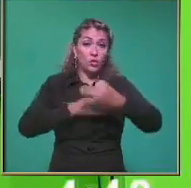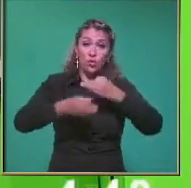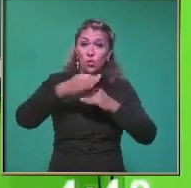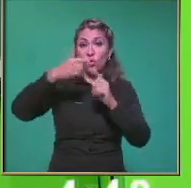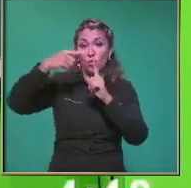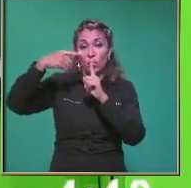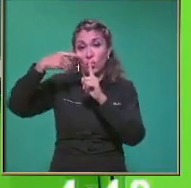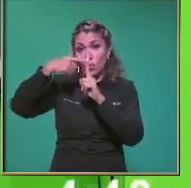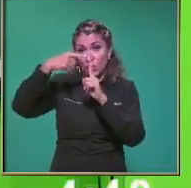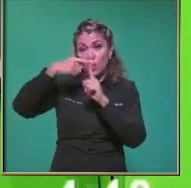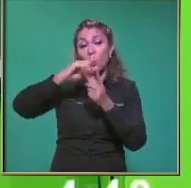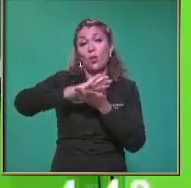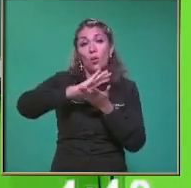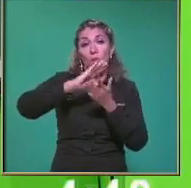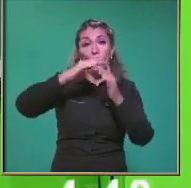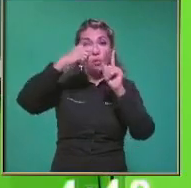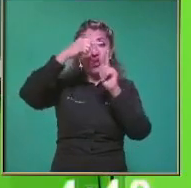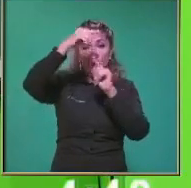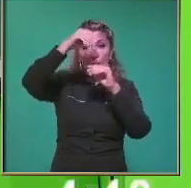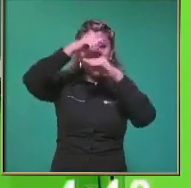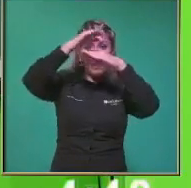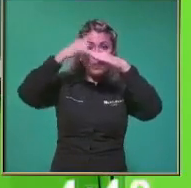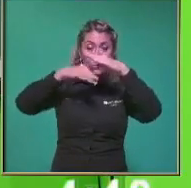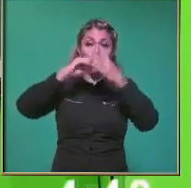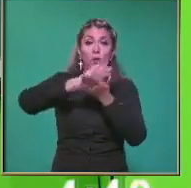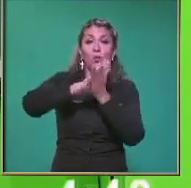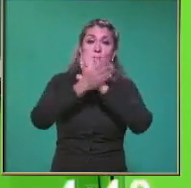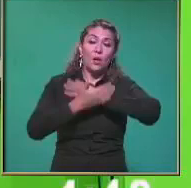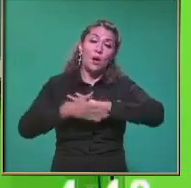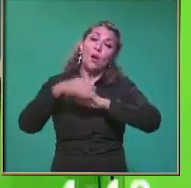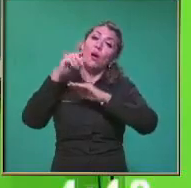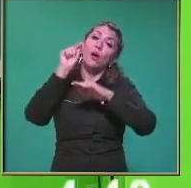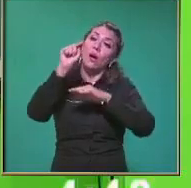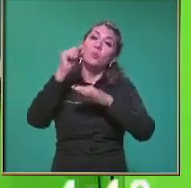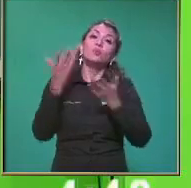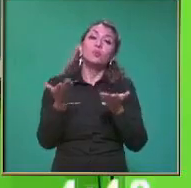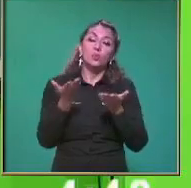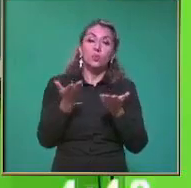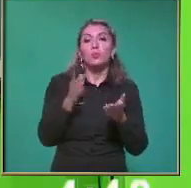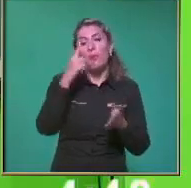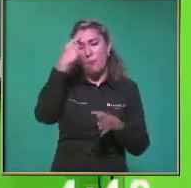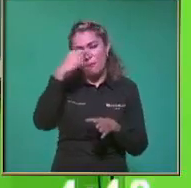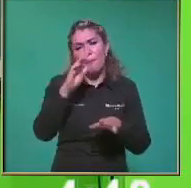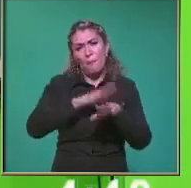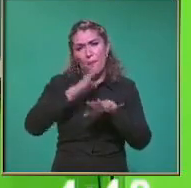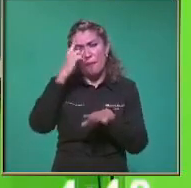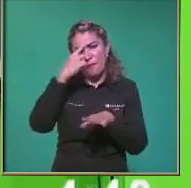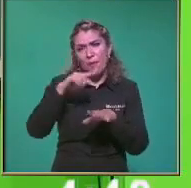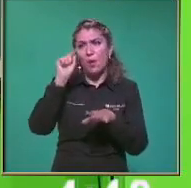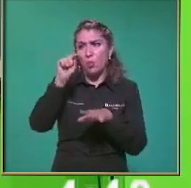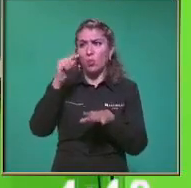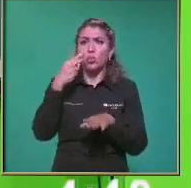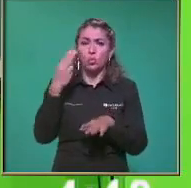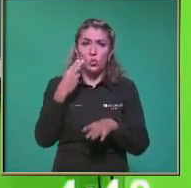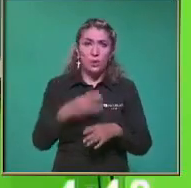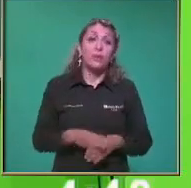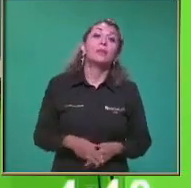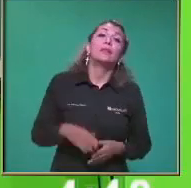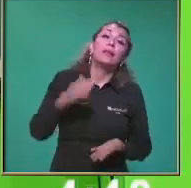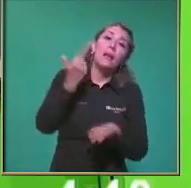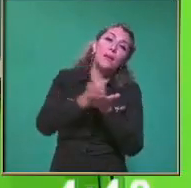decimales. Muy bien, Roque será el alumno más alto y el más chiquito o más con menos altura es